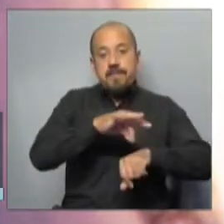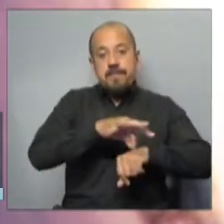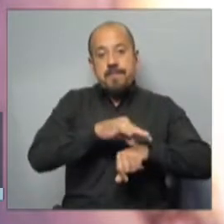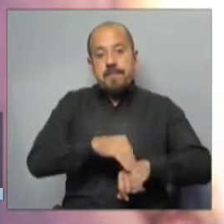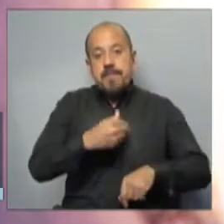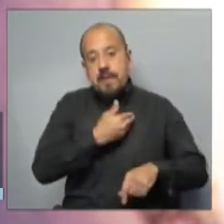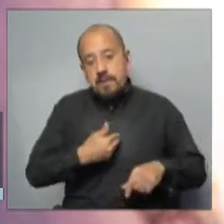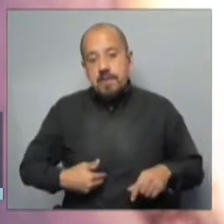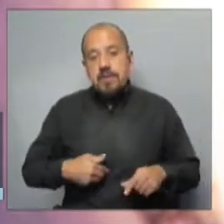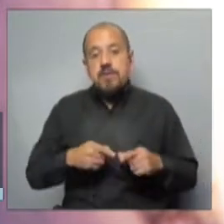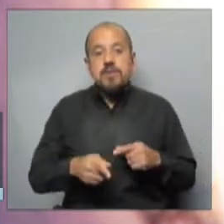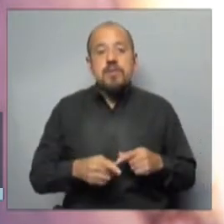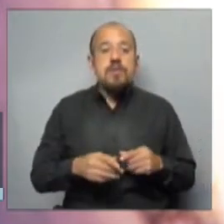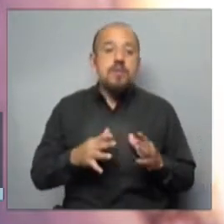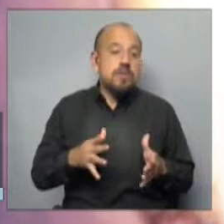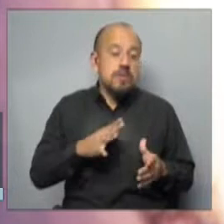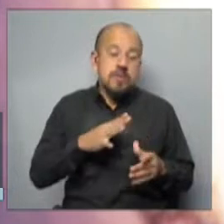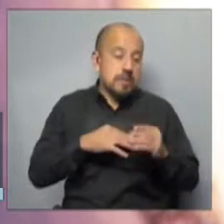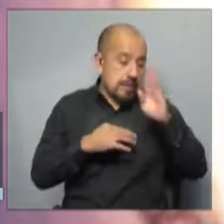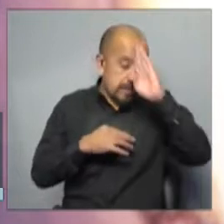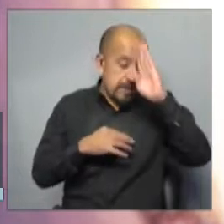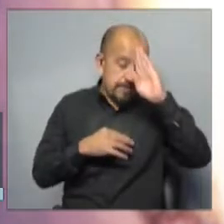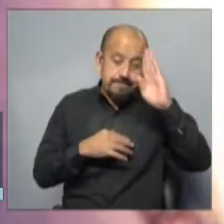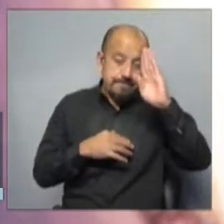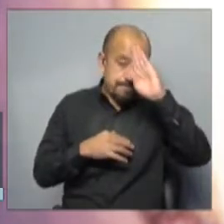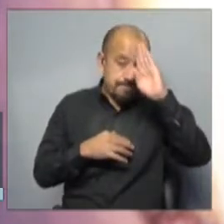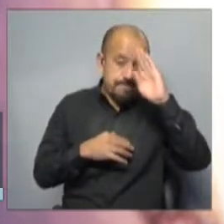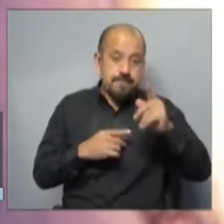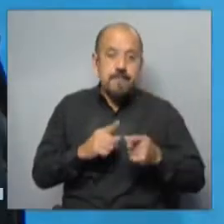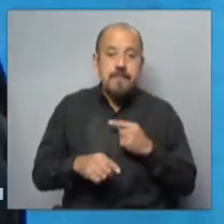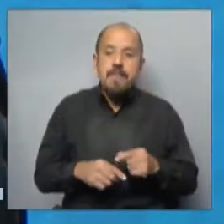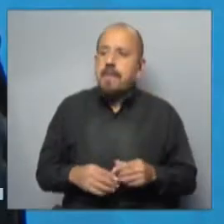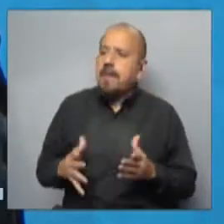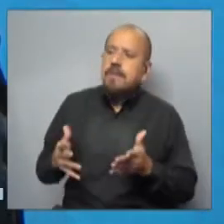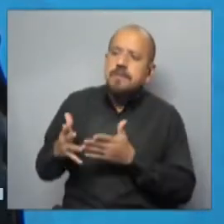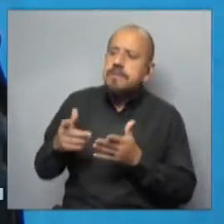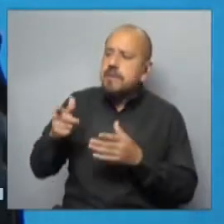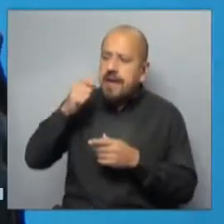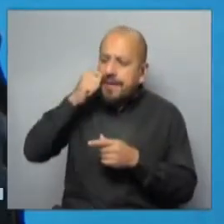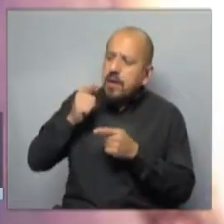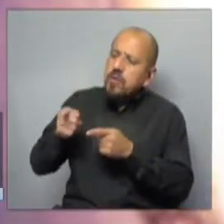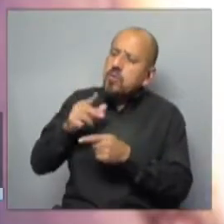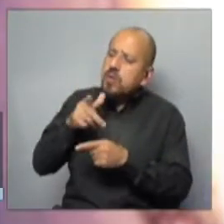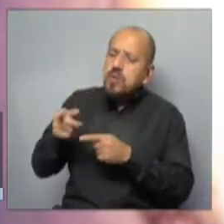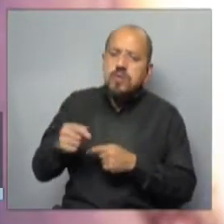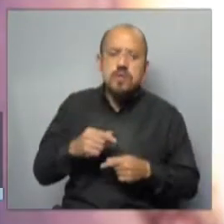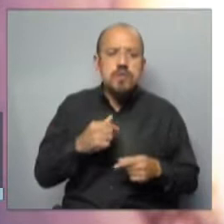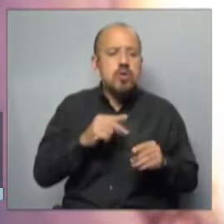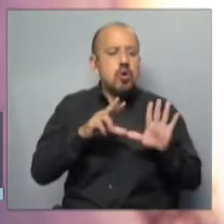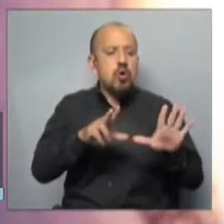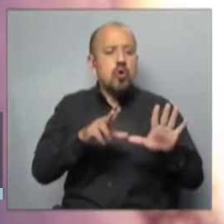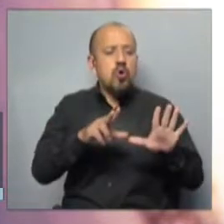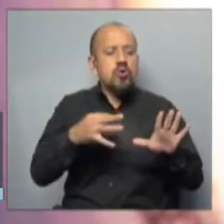y los maestros y las maestras tenemos que aprender en este caso a quedarle diagnosticada en el caso de leonardo fue a los 8